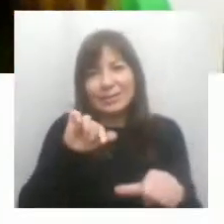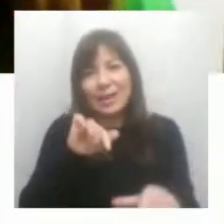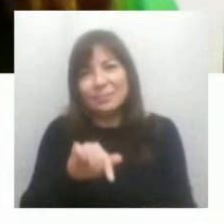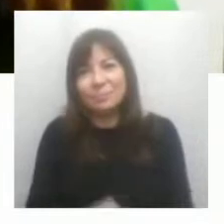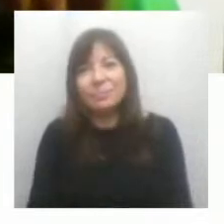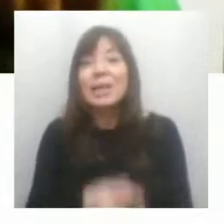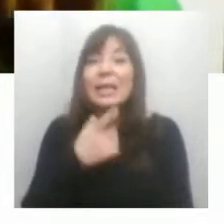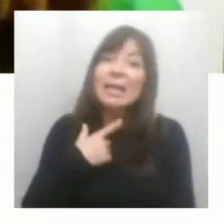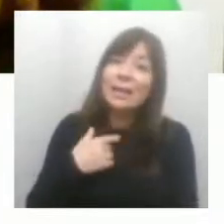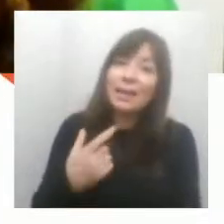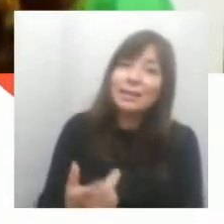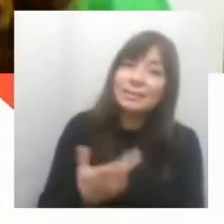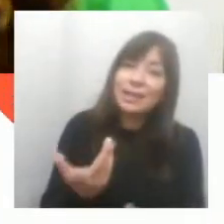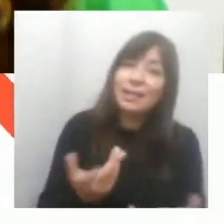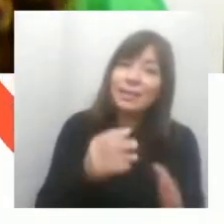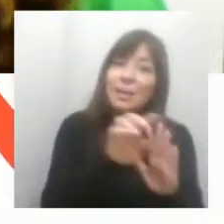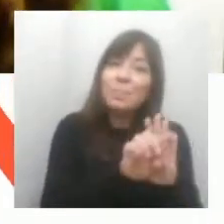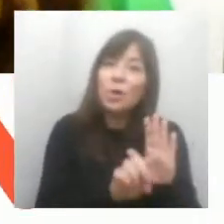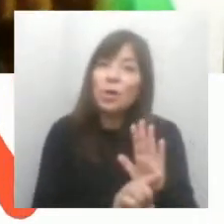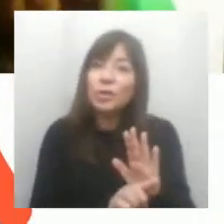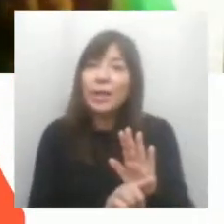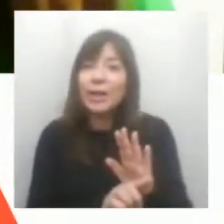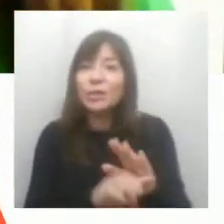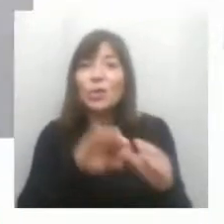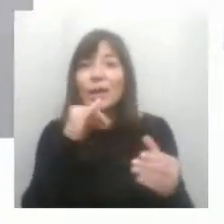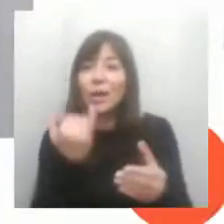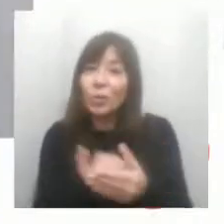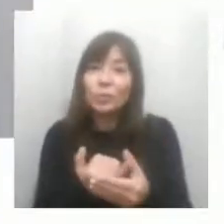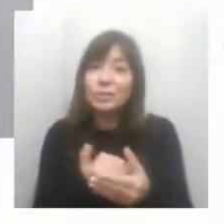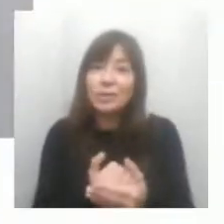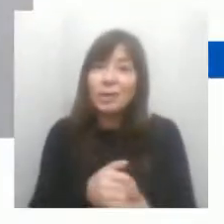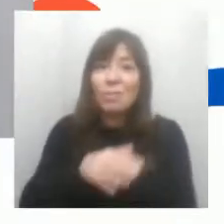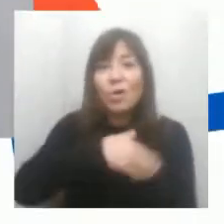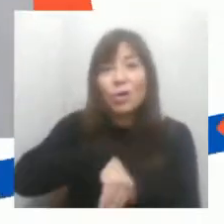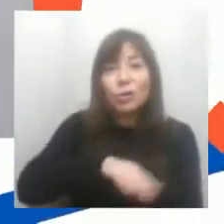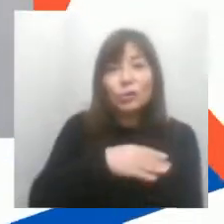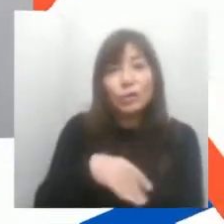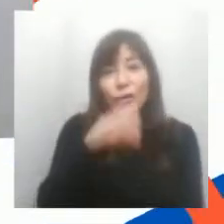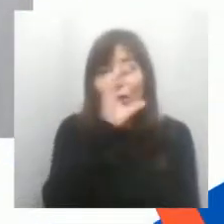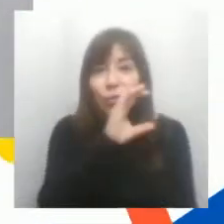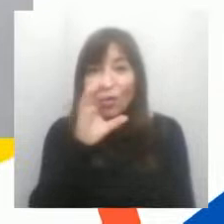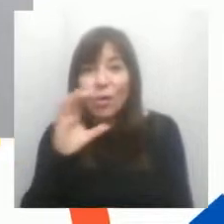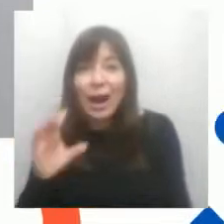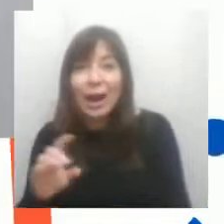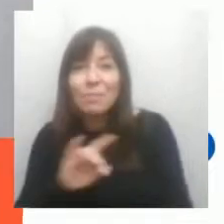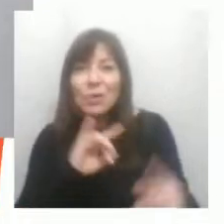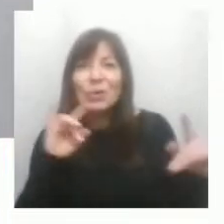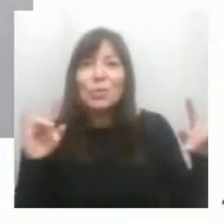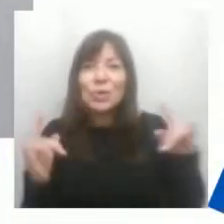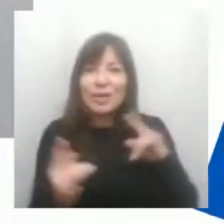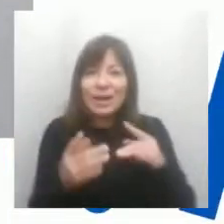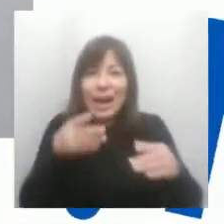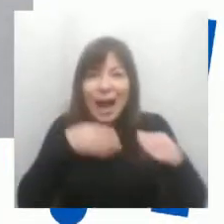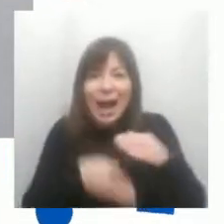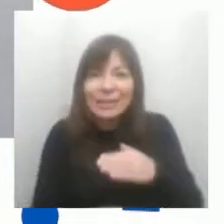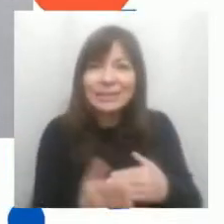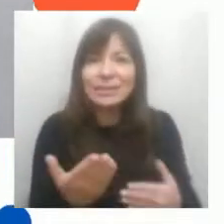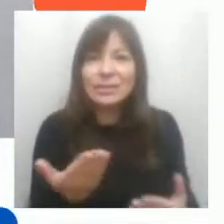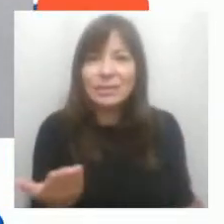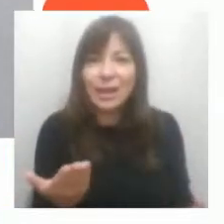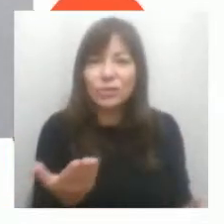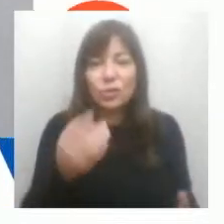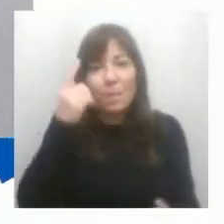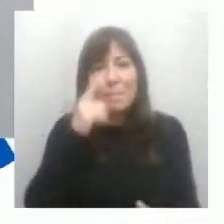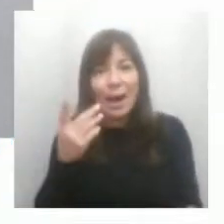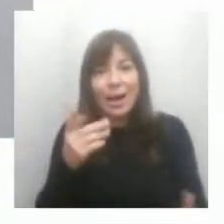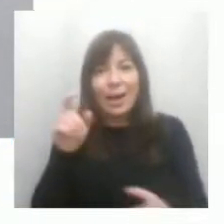Interesante, Pame, porque además todos estos proyectos son inclusivos. Nosotros buscamos dar universalidad al acceso para que todas las personas